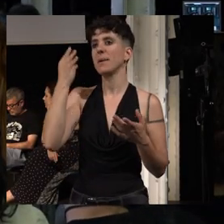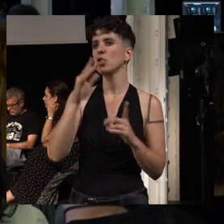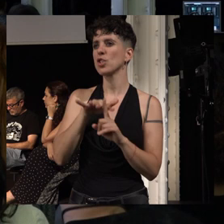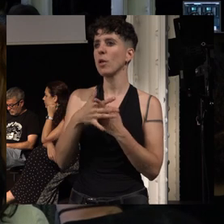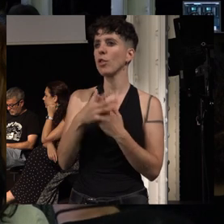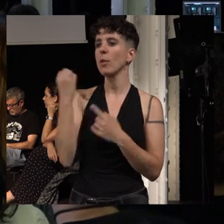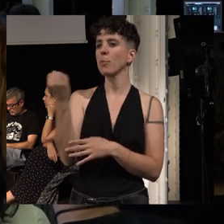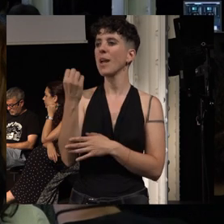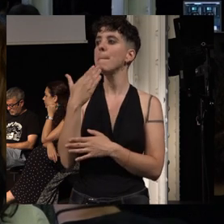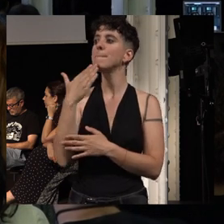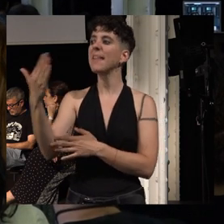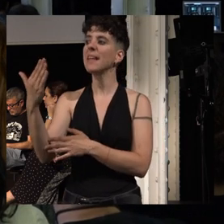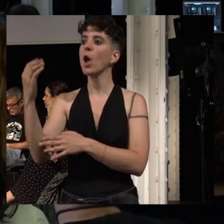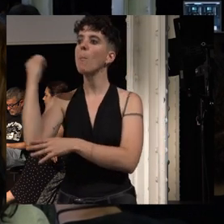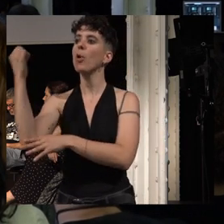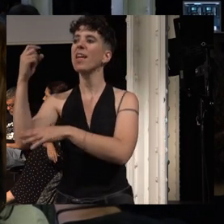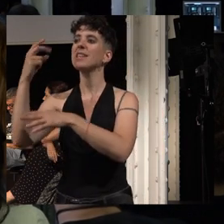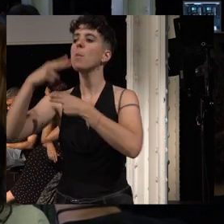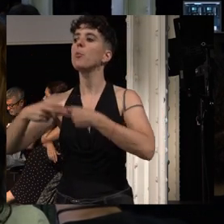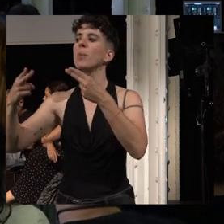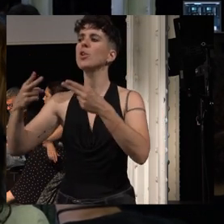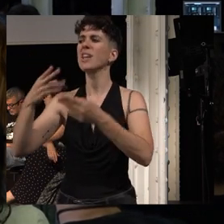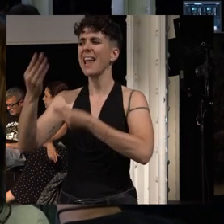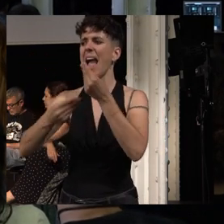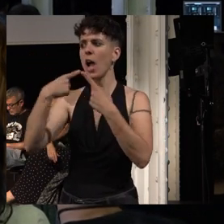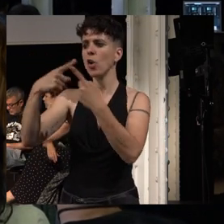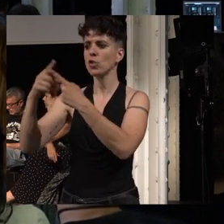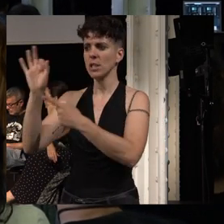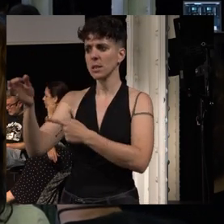pedir a los poderes públicos que sí que actúen, ¿no? Y hay cosas que sí que pueden hacer.